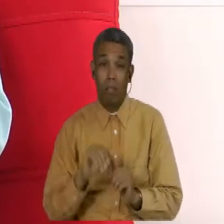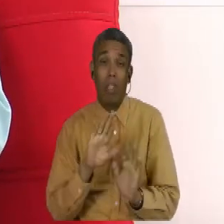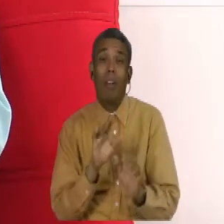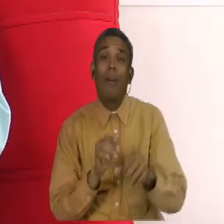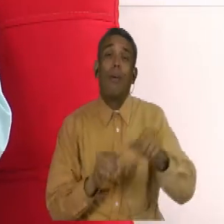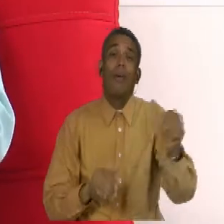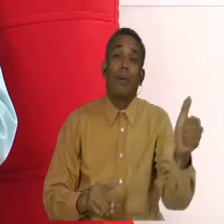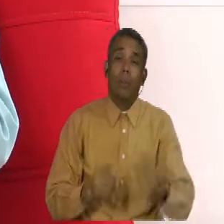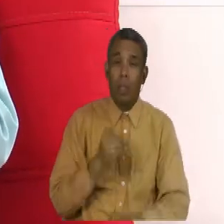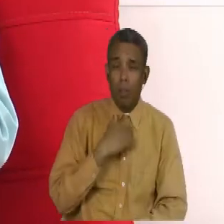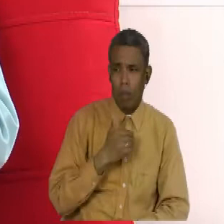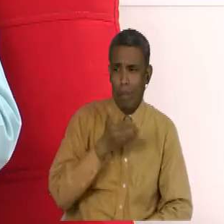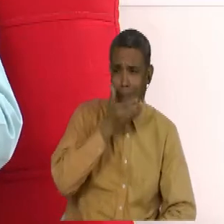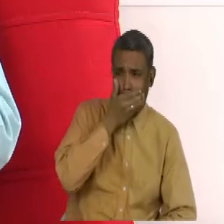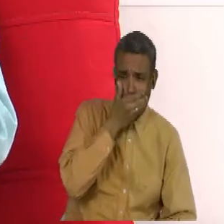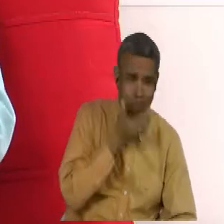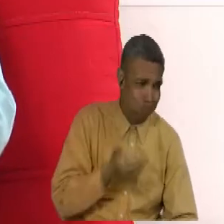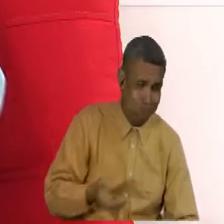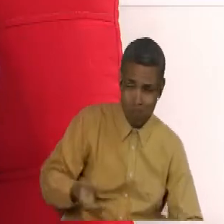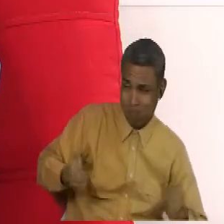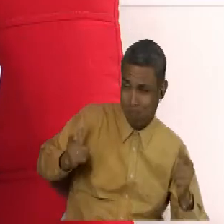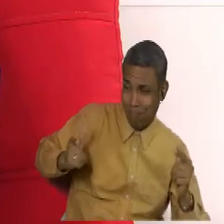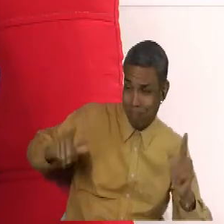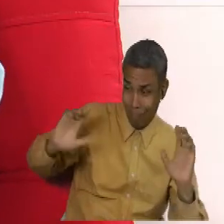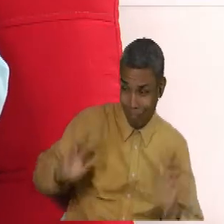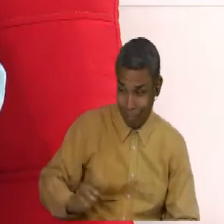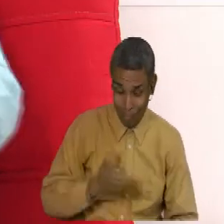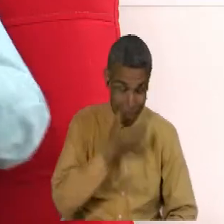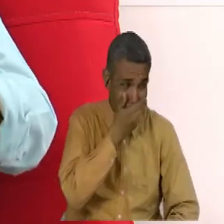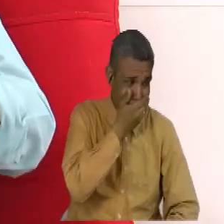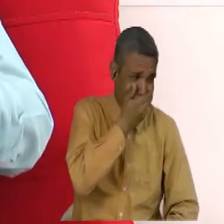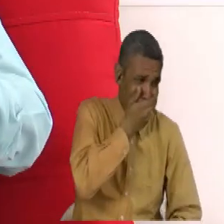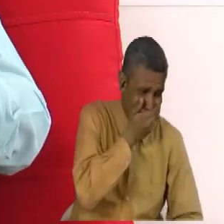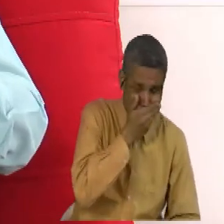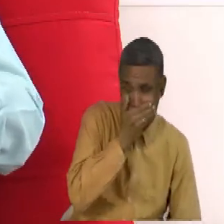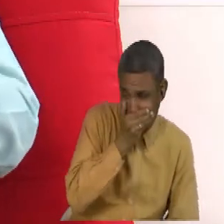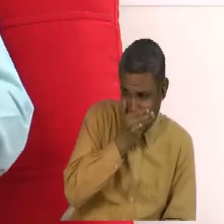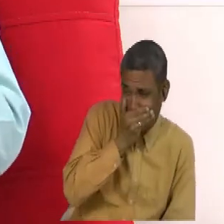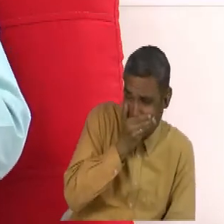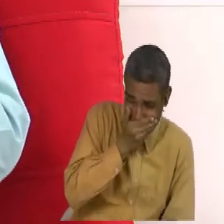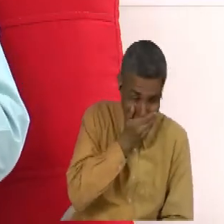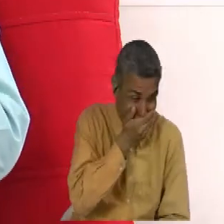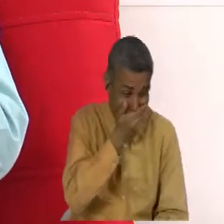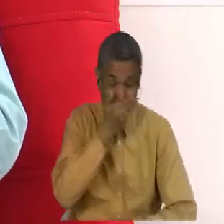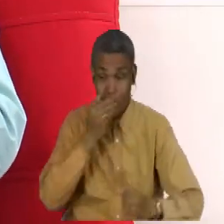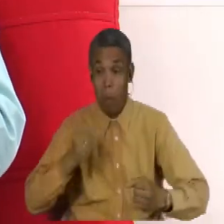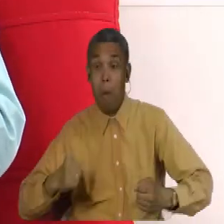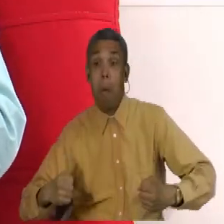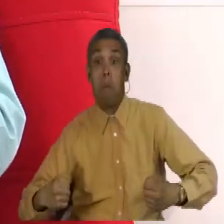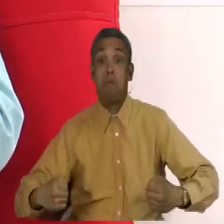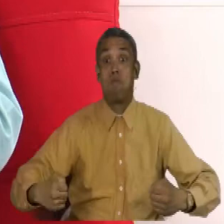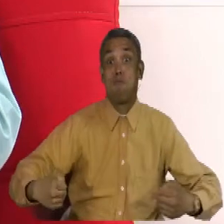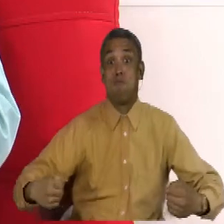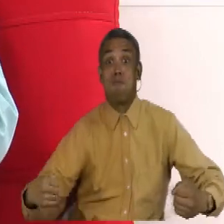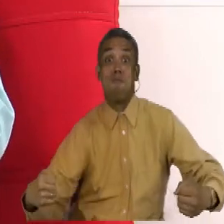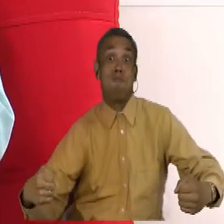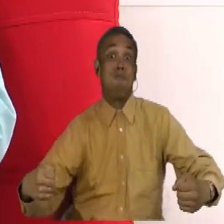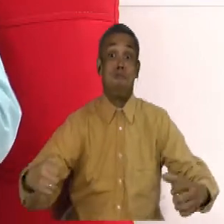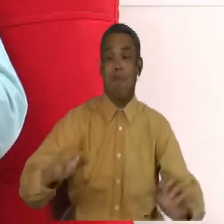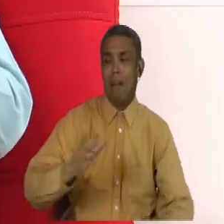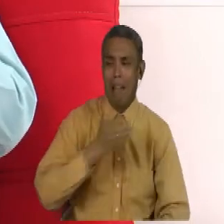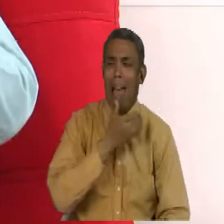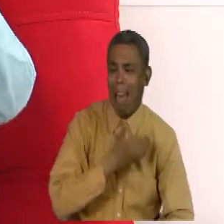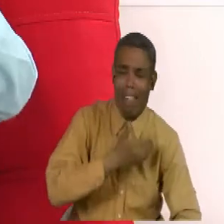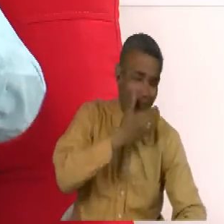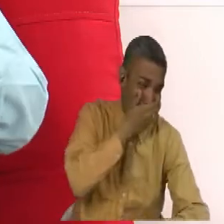el famoso bullying que le hacen, porque a los gorditos el nombre se lo borran. Y todo el mundo le dice, hey gordo, ¿cómo estás? Con...